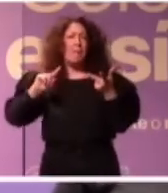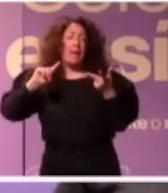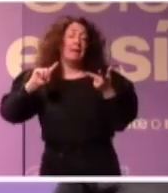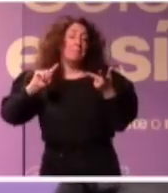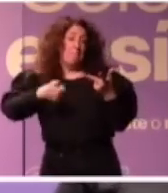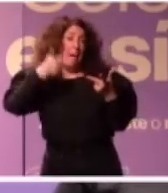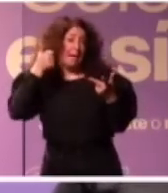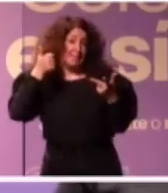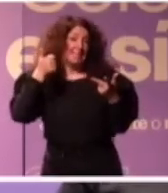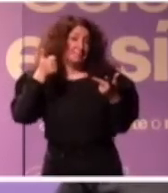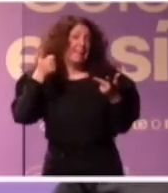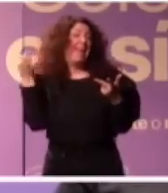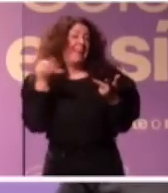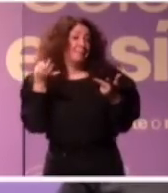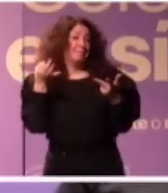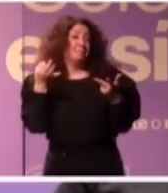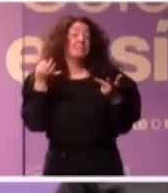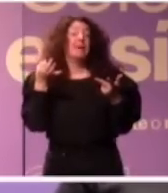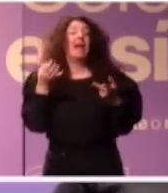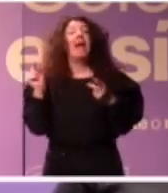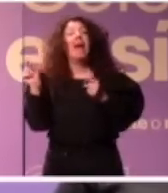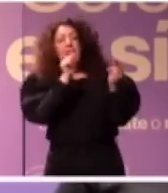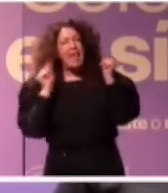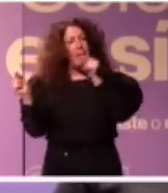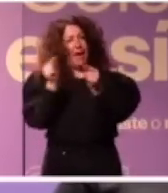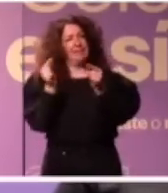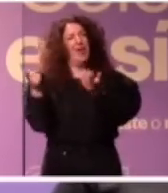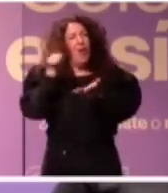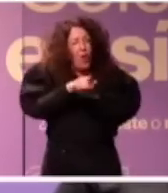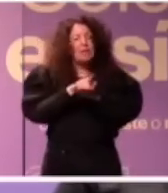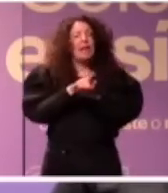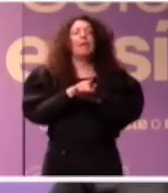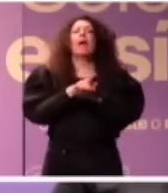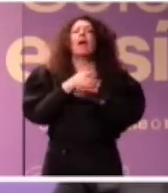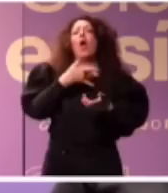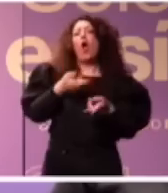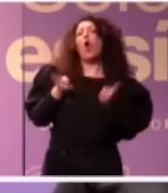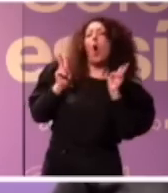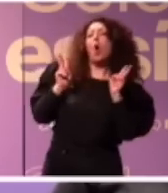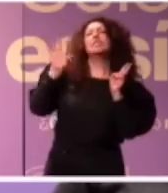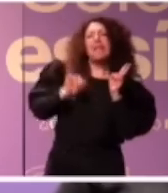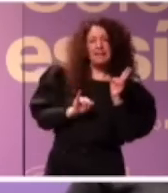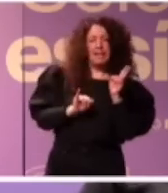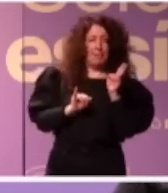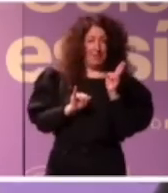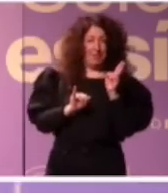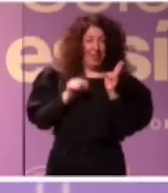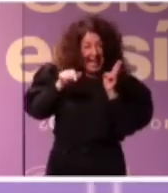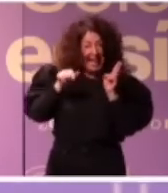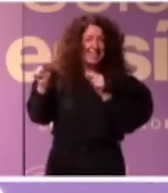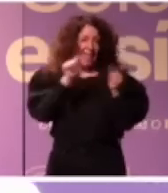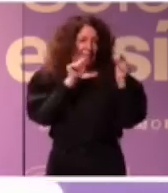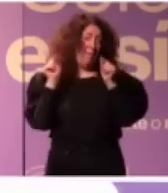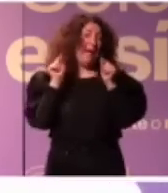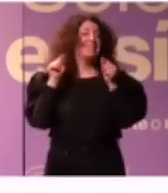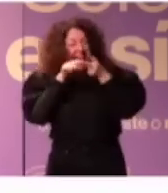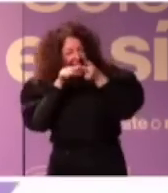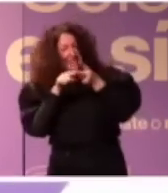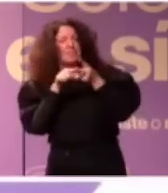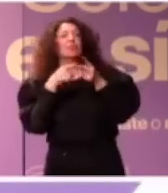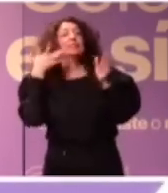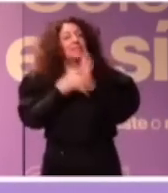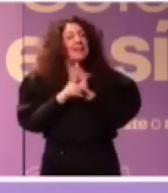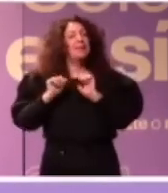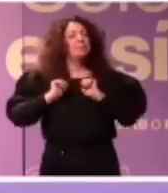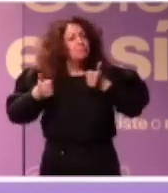debate sobre el consentimiento otra vez en nuestro país. Yo creo que ha pasado lo segundo. Hemos